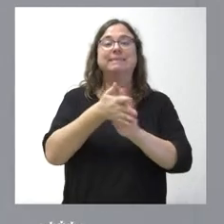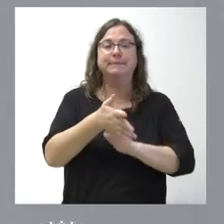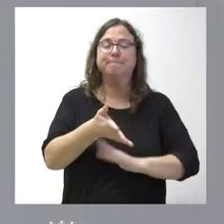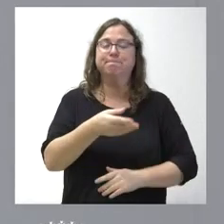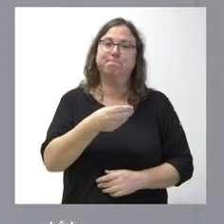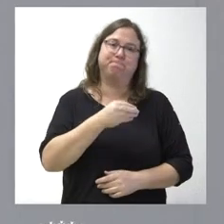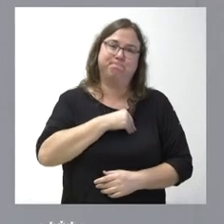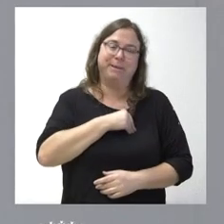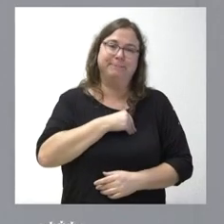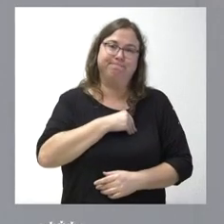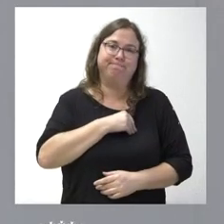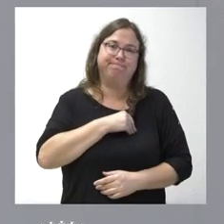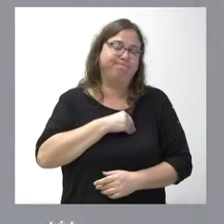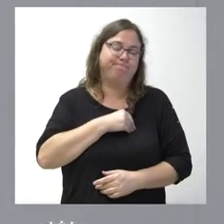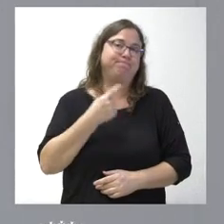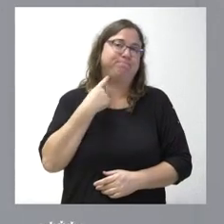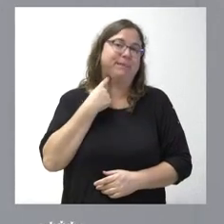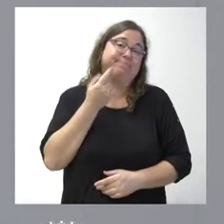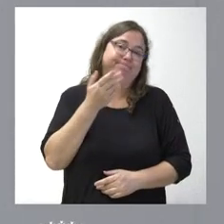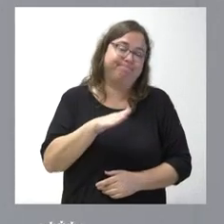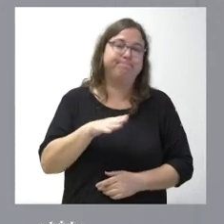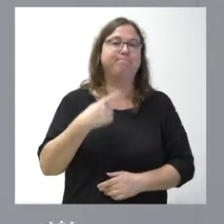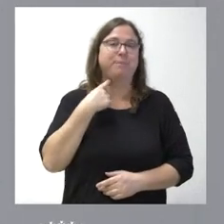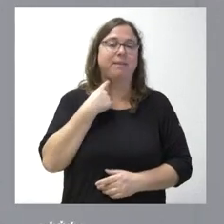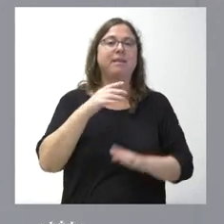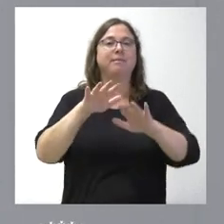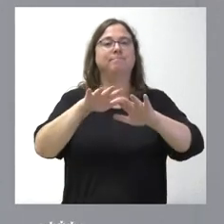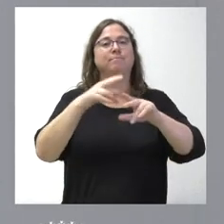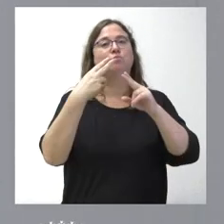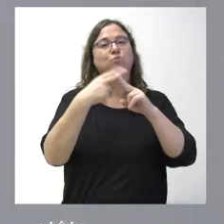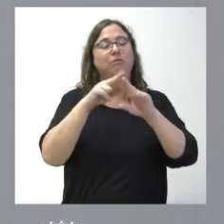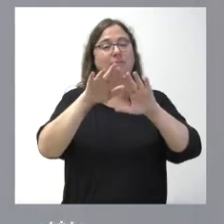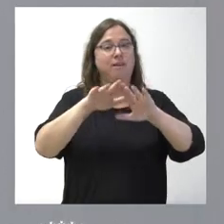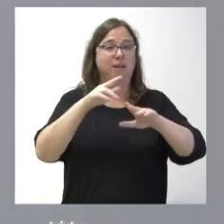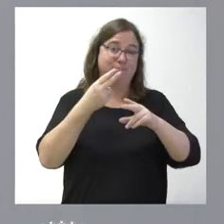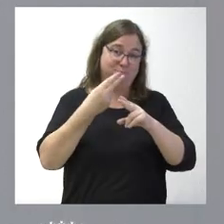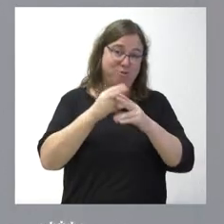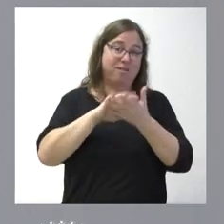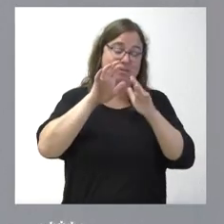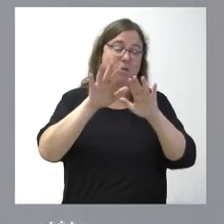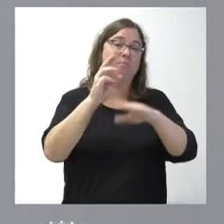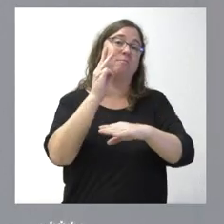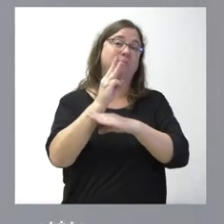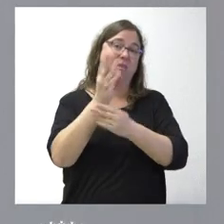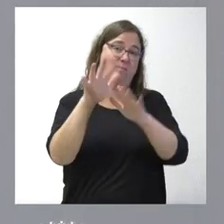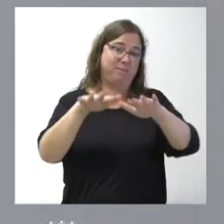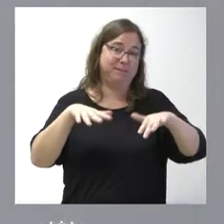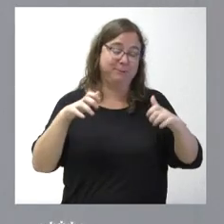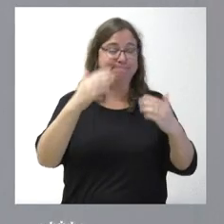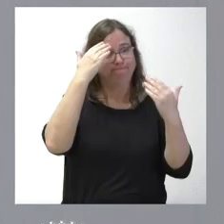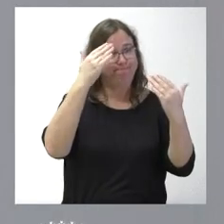importante para el parlamento de Castilla y León para la política de Castilla y león y desde aquí que queremos tener este reconocimiento a su